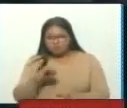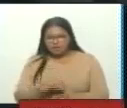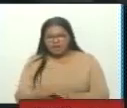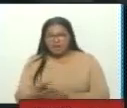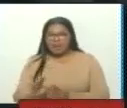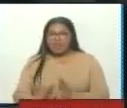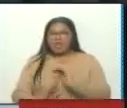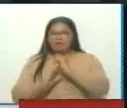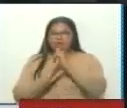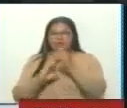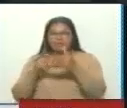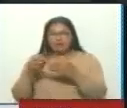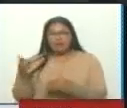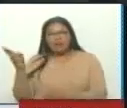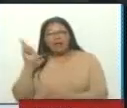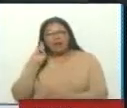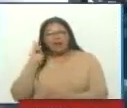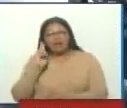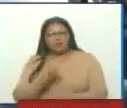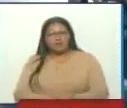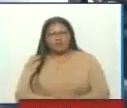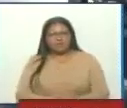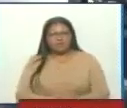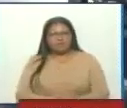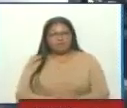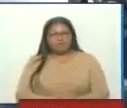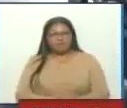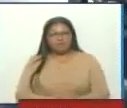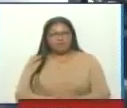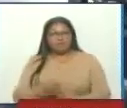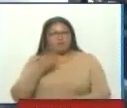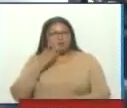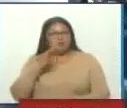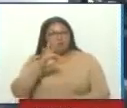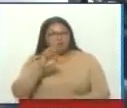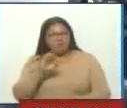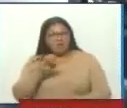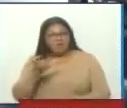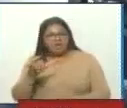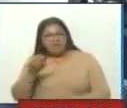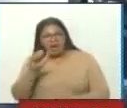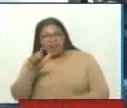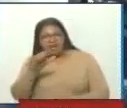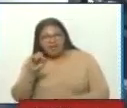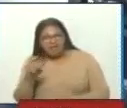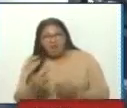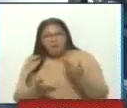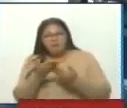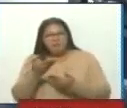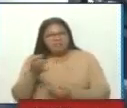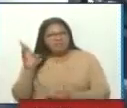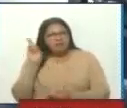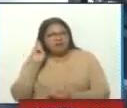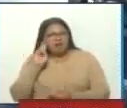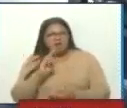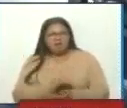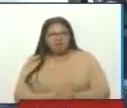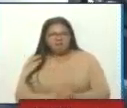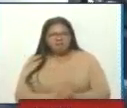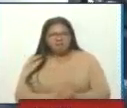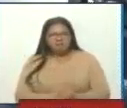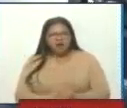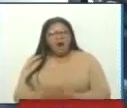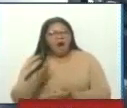radio. Siempre. Bueno, en el caso de Fe y Alegría, incluso hay un libro sobre eso también que escribió el compañero